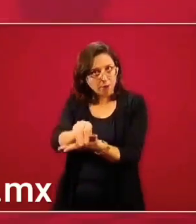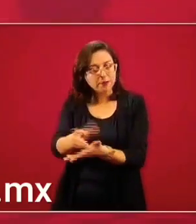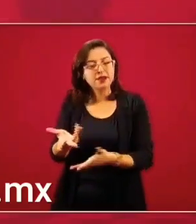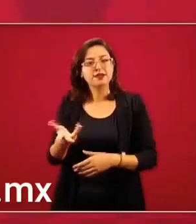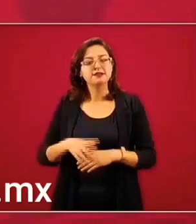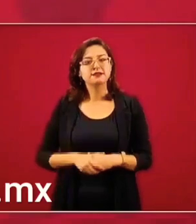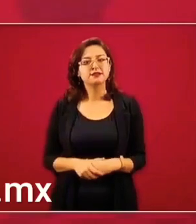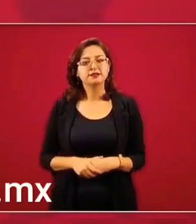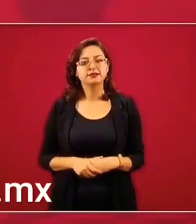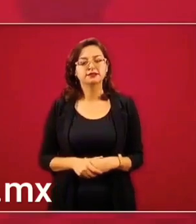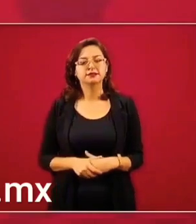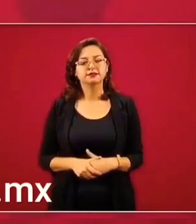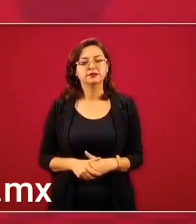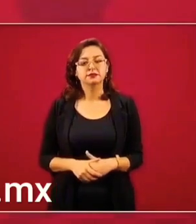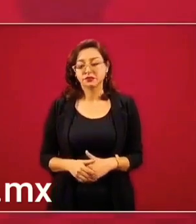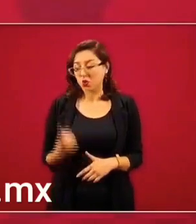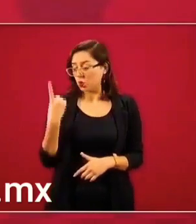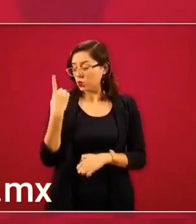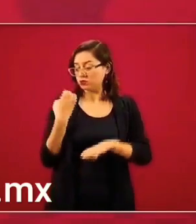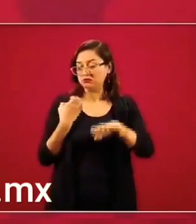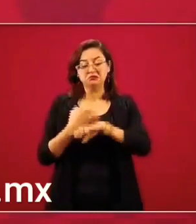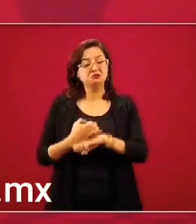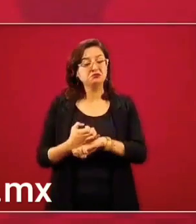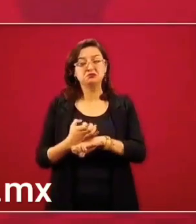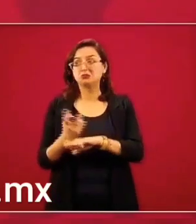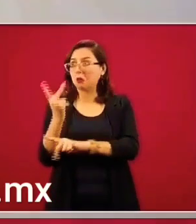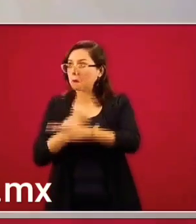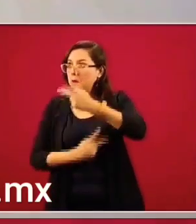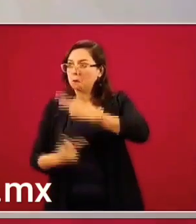El único estado que no tiene deuda pública,